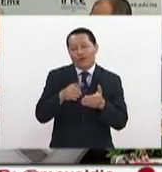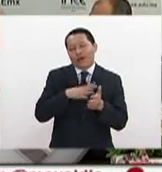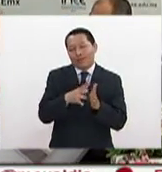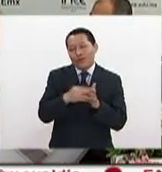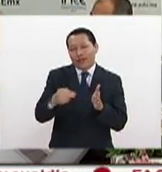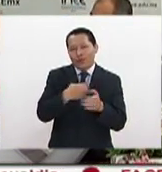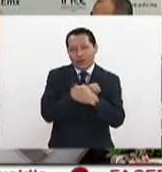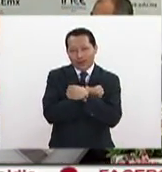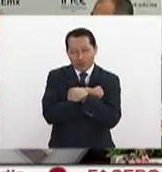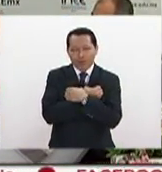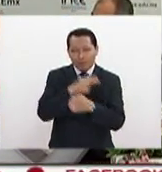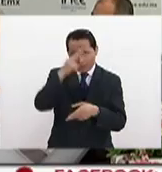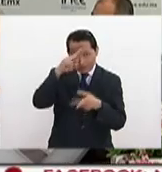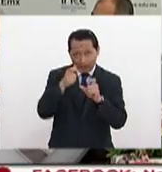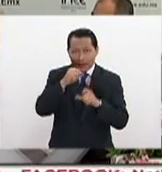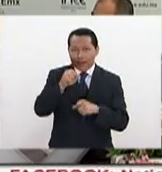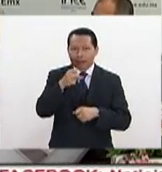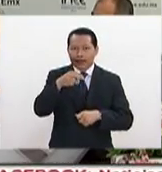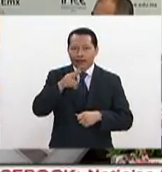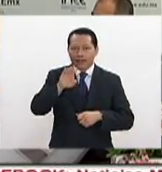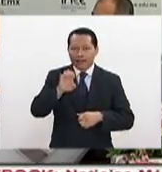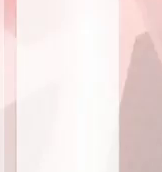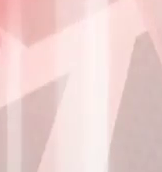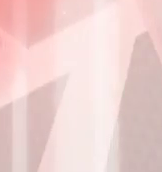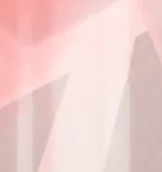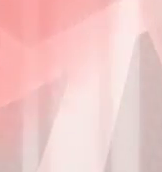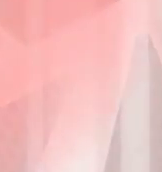educativo. Para México al Día, Jacqueline López Zárate.